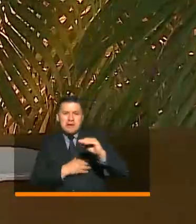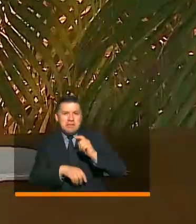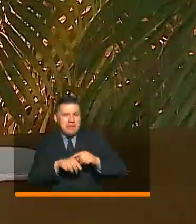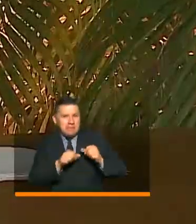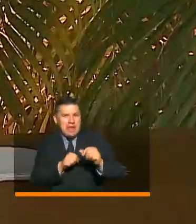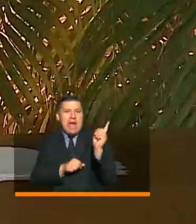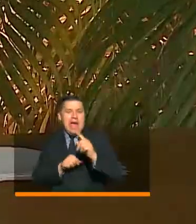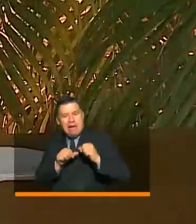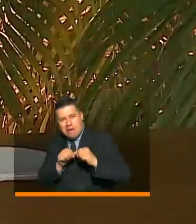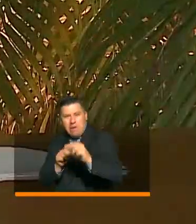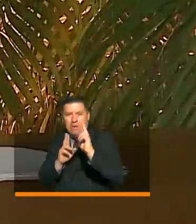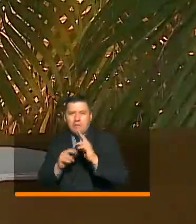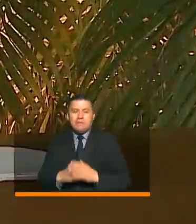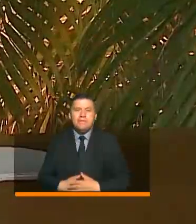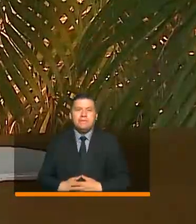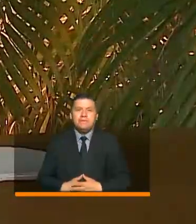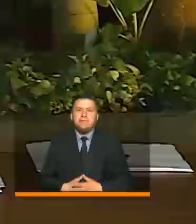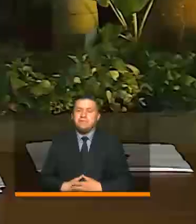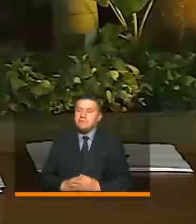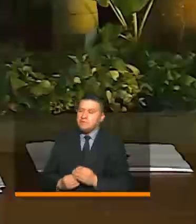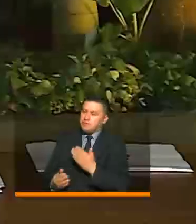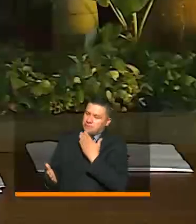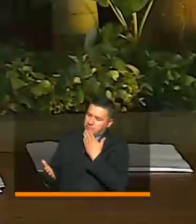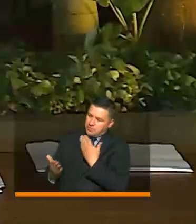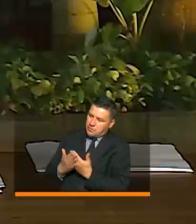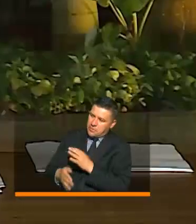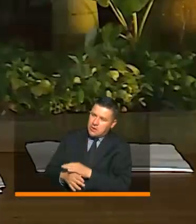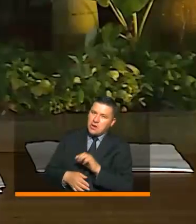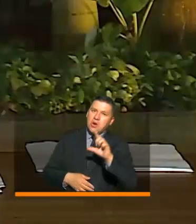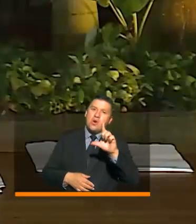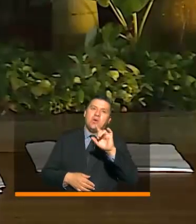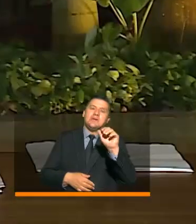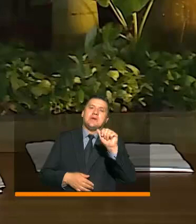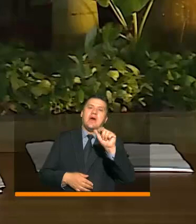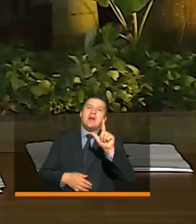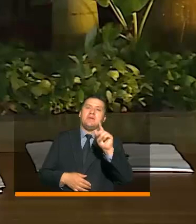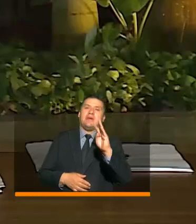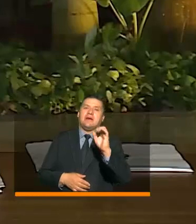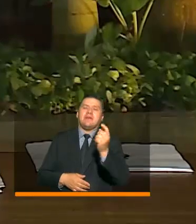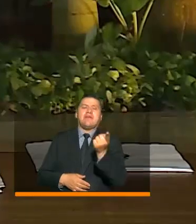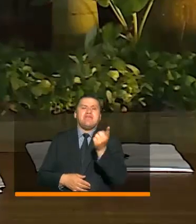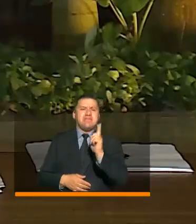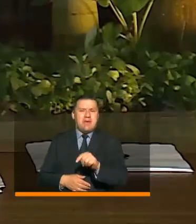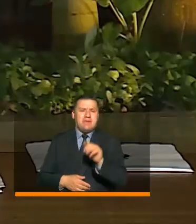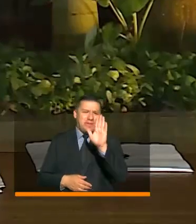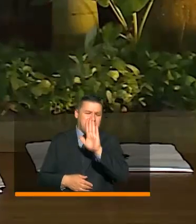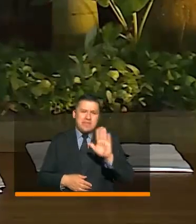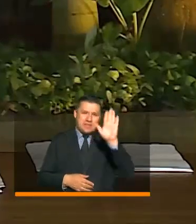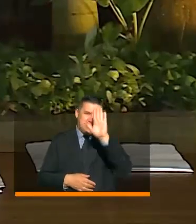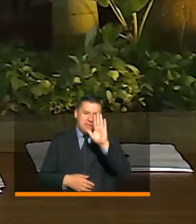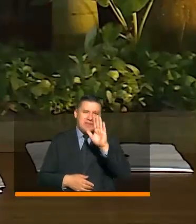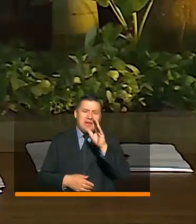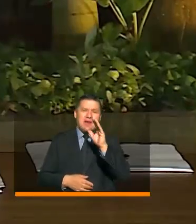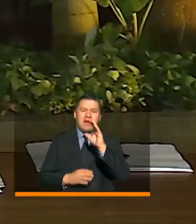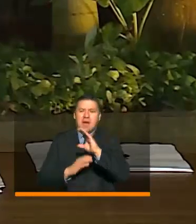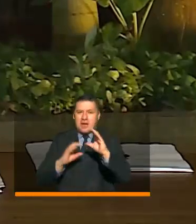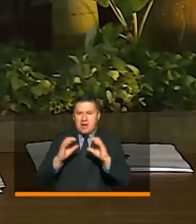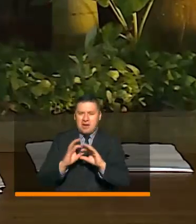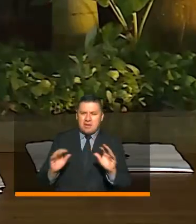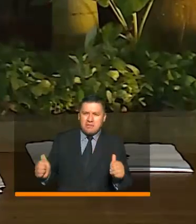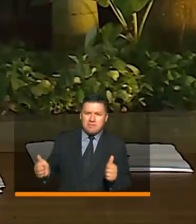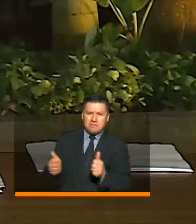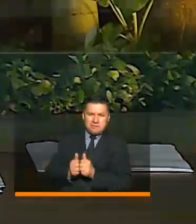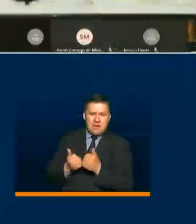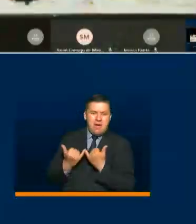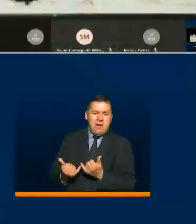muchos años este programa. Muchísimas gracias, doctor Luis Alberto Rodríguez. Y también desde el Departamento del Cauca nos